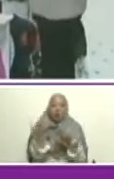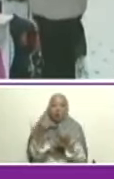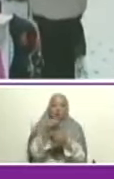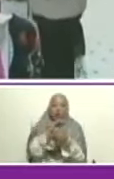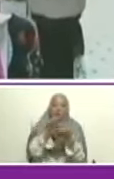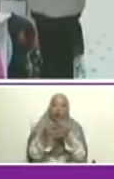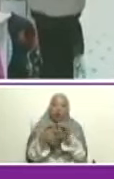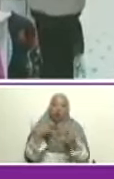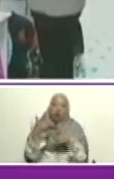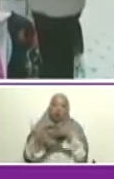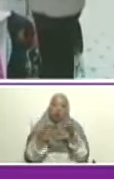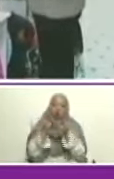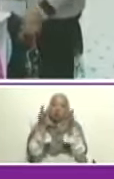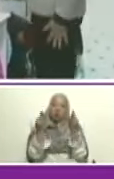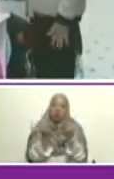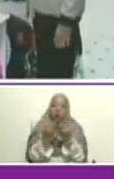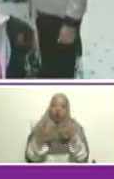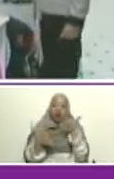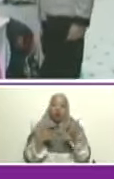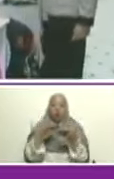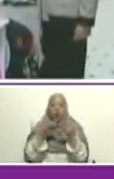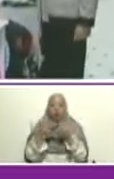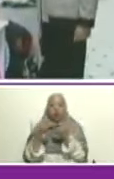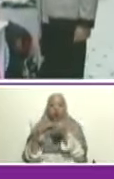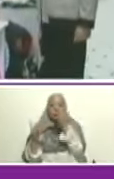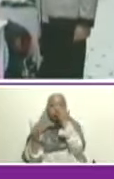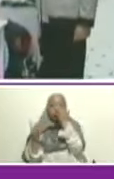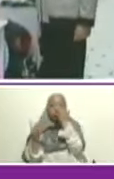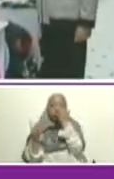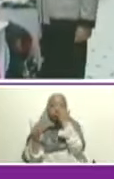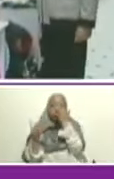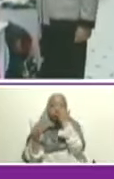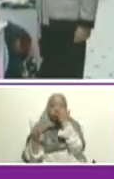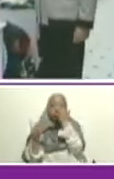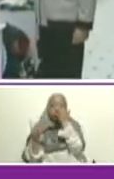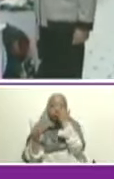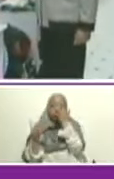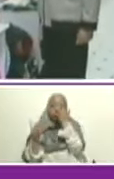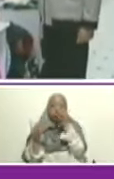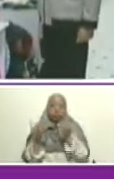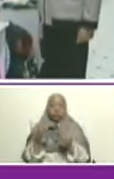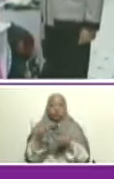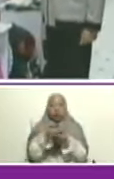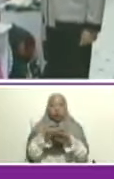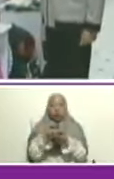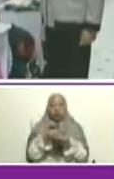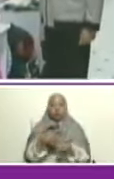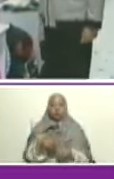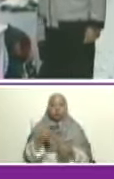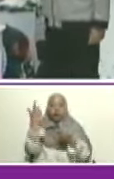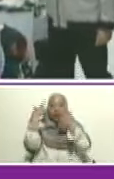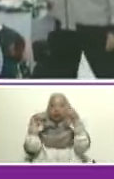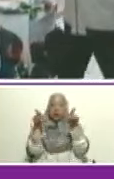convierte en actividad de la familia, actividad de la comunidad. Así es. Y me hace recordar a nuestro comandante Chávez